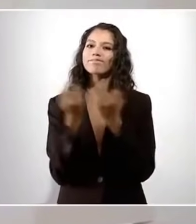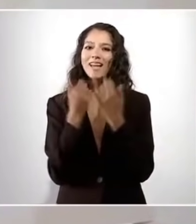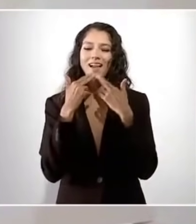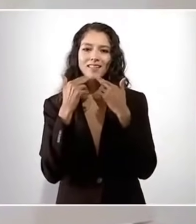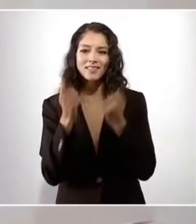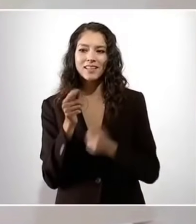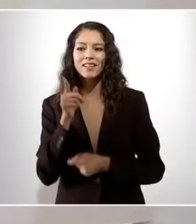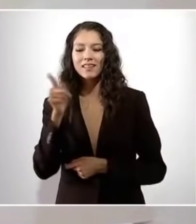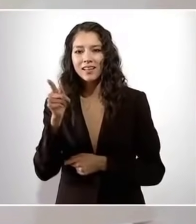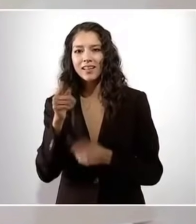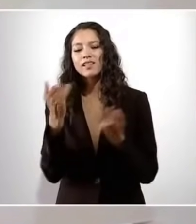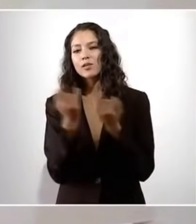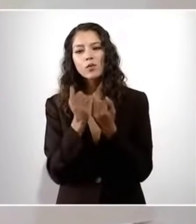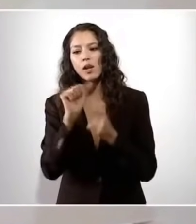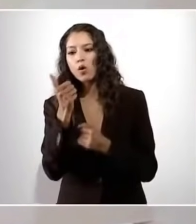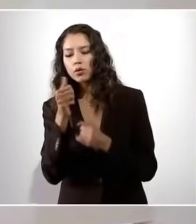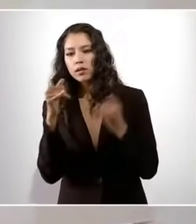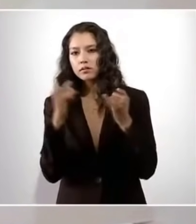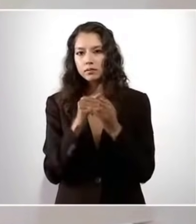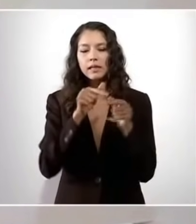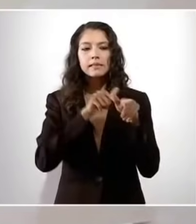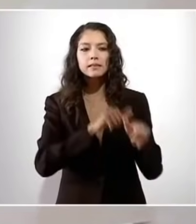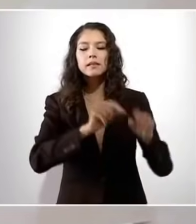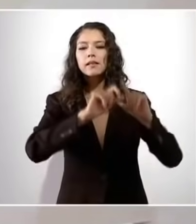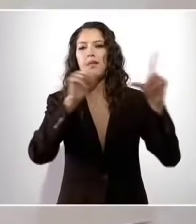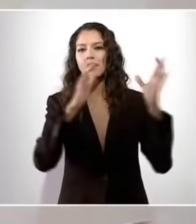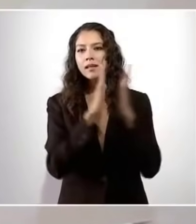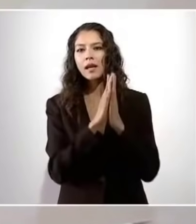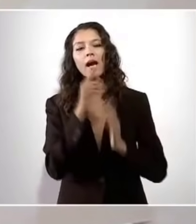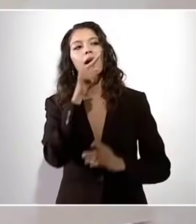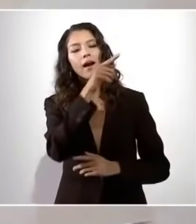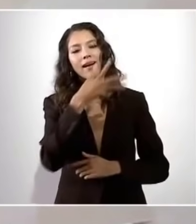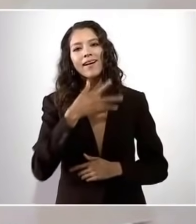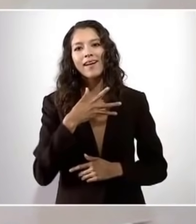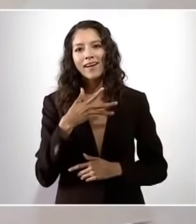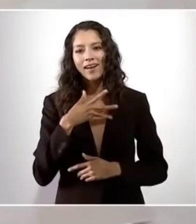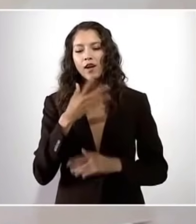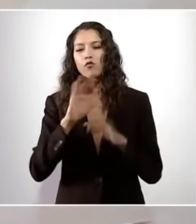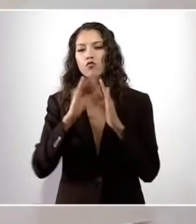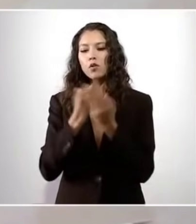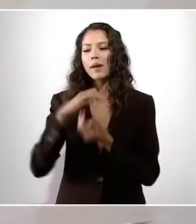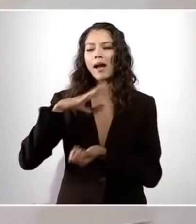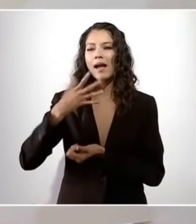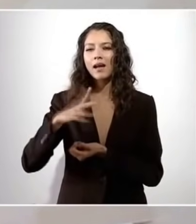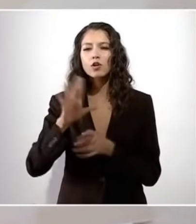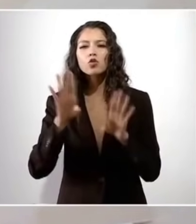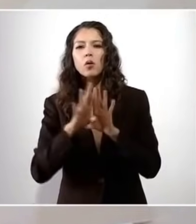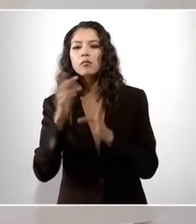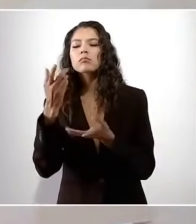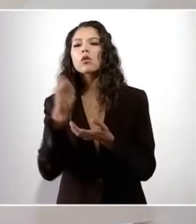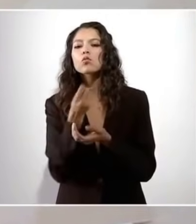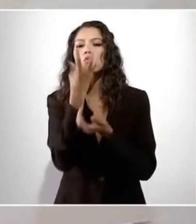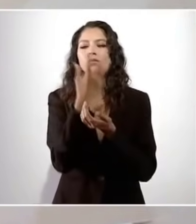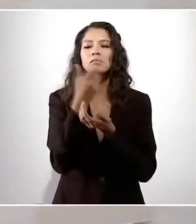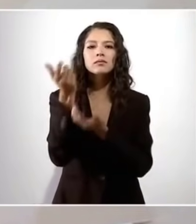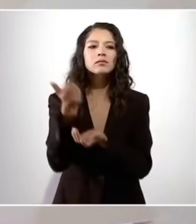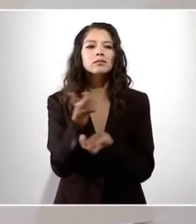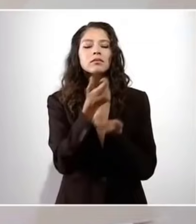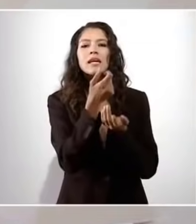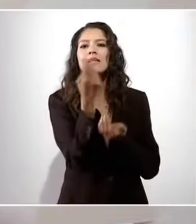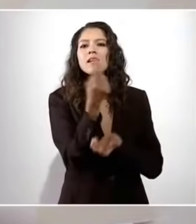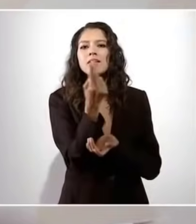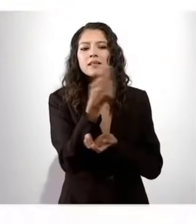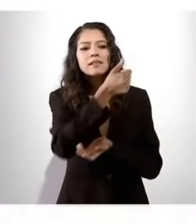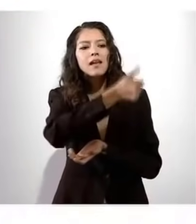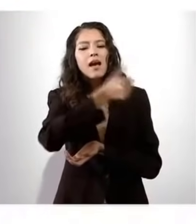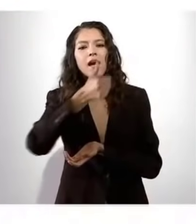Hacienda y quienes corresponden. La que sigue, por favor. Ahí está de manera general cuál es el total de lo que se requiere en cada uno de los